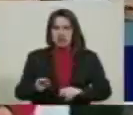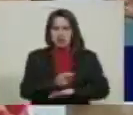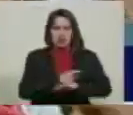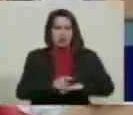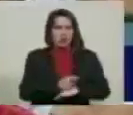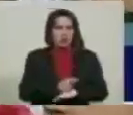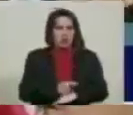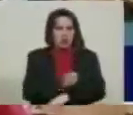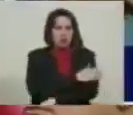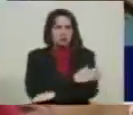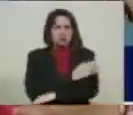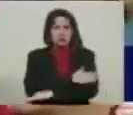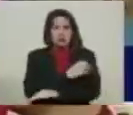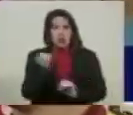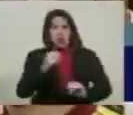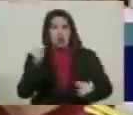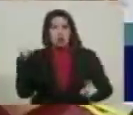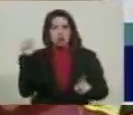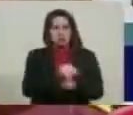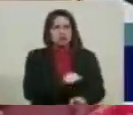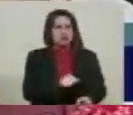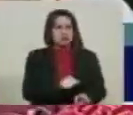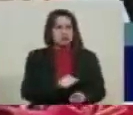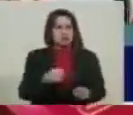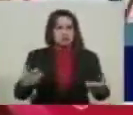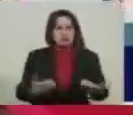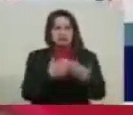¿O la pagarían muy caro?